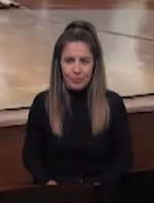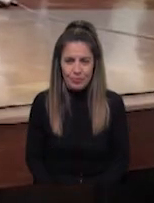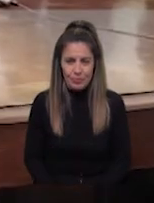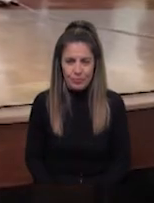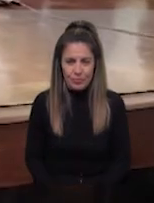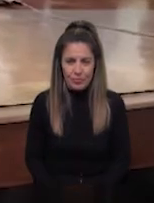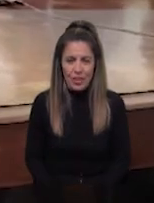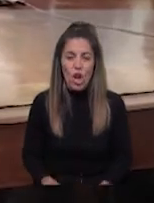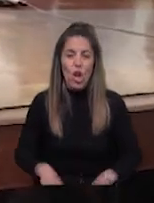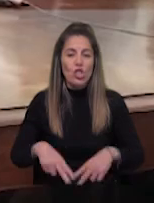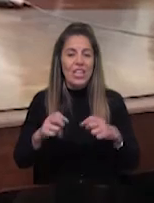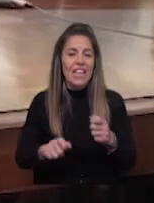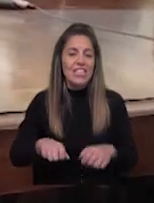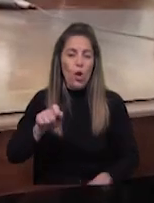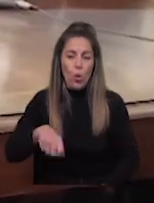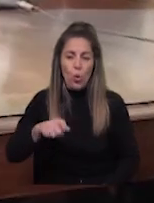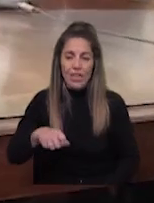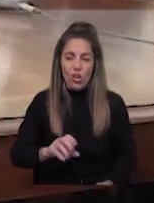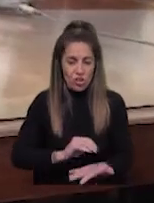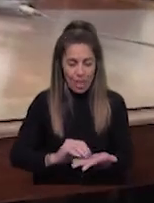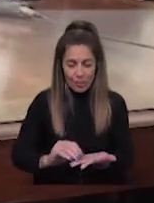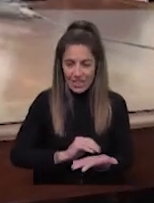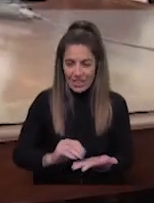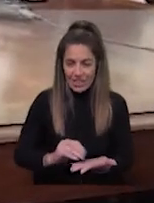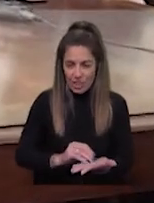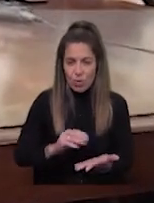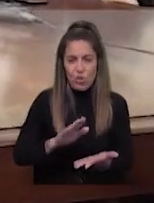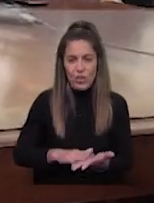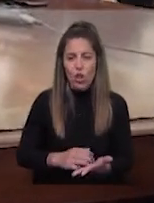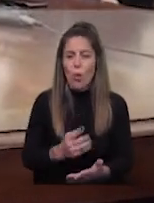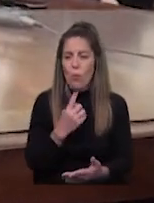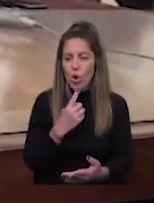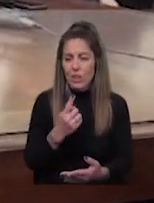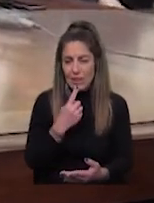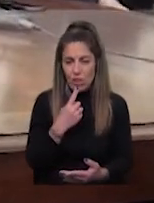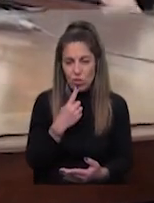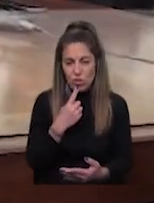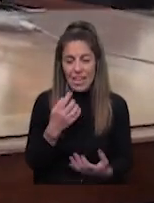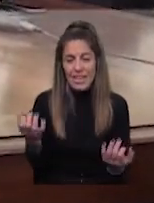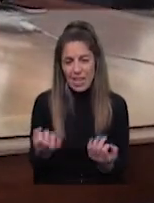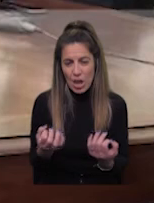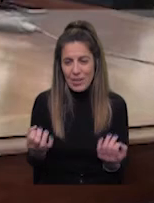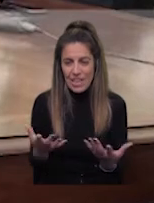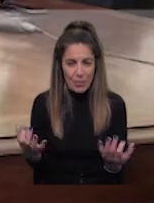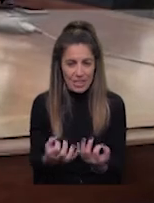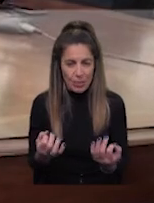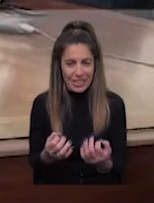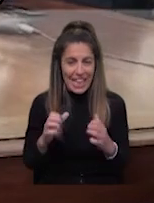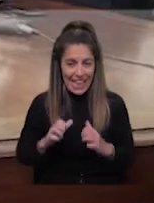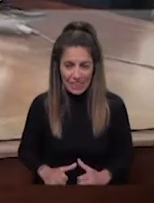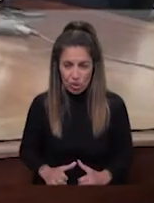De los análisis jurídicos, administrativos, sobre todo políticos, y en particular y especialmente